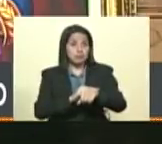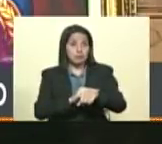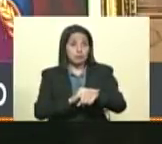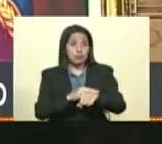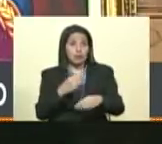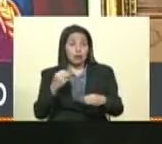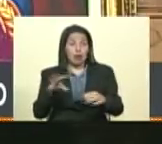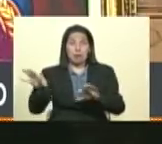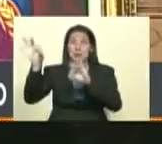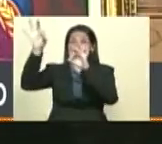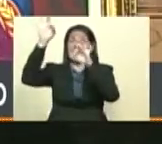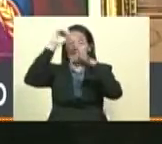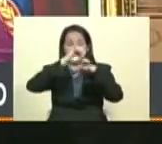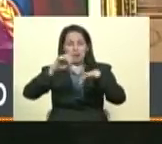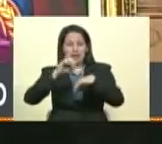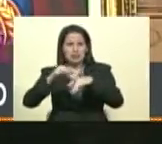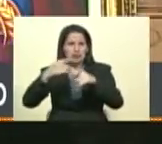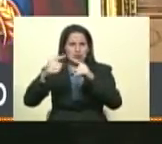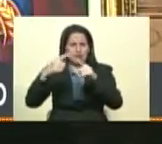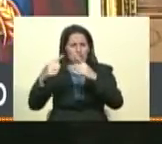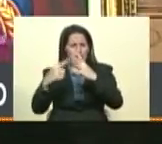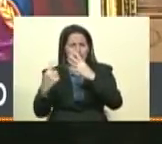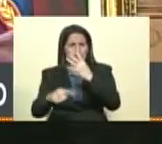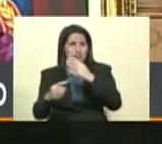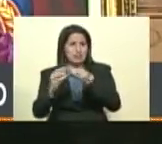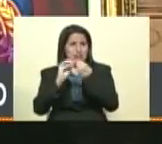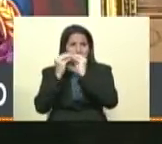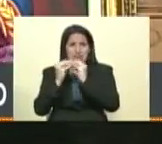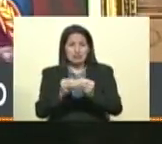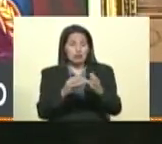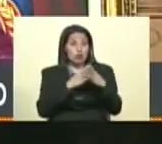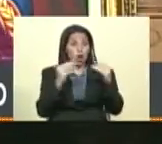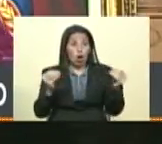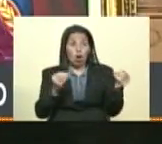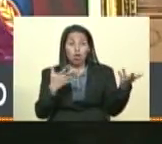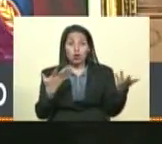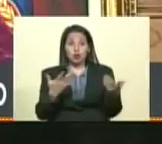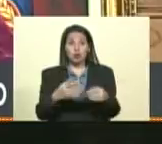de especialización. Eso es términos prácticos, Octavio.